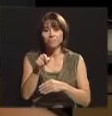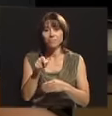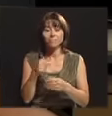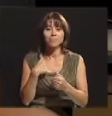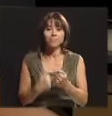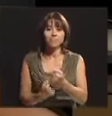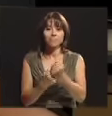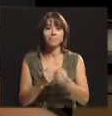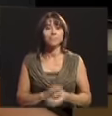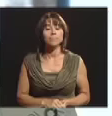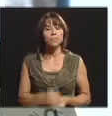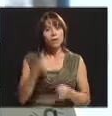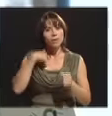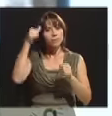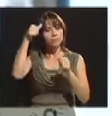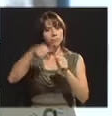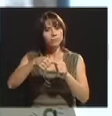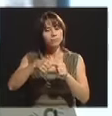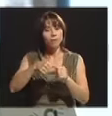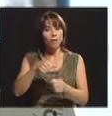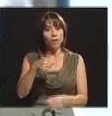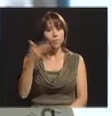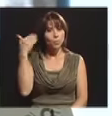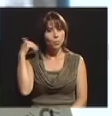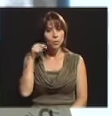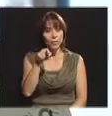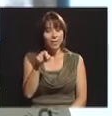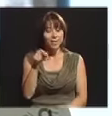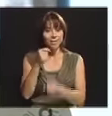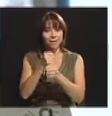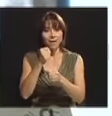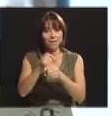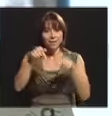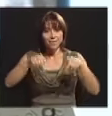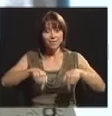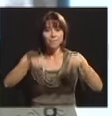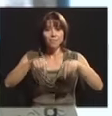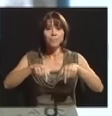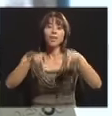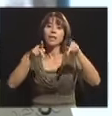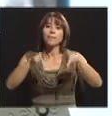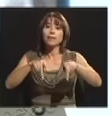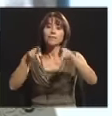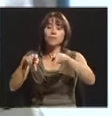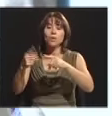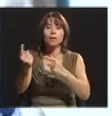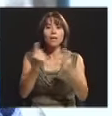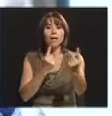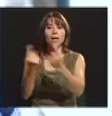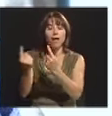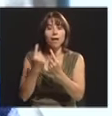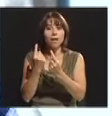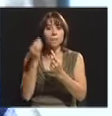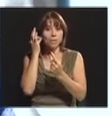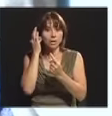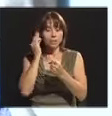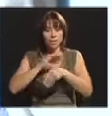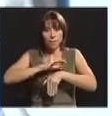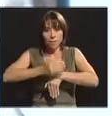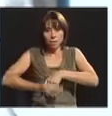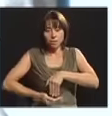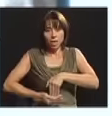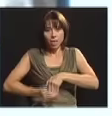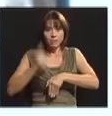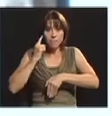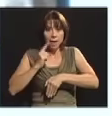en los partos que he hecho yo me acuerdo que cuando cuando ella trabajaba aquí las personas venían a a mejorarse